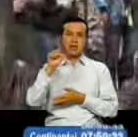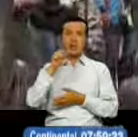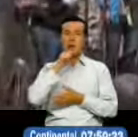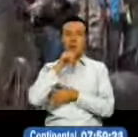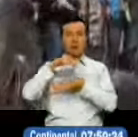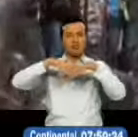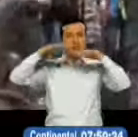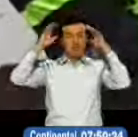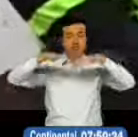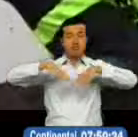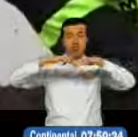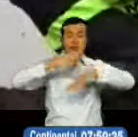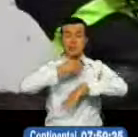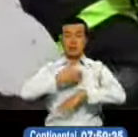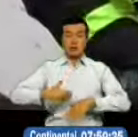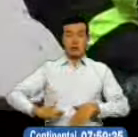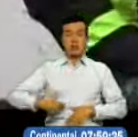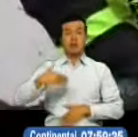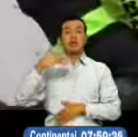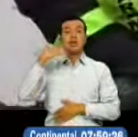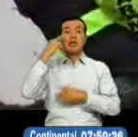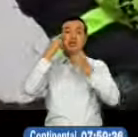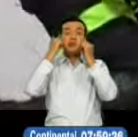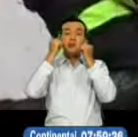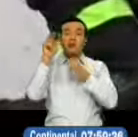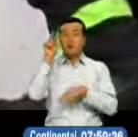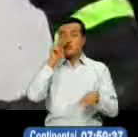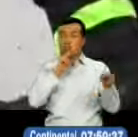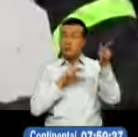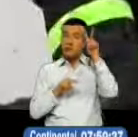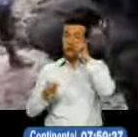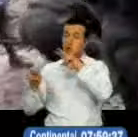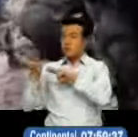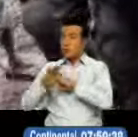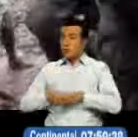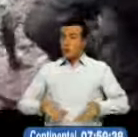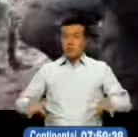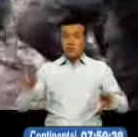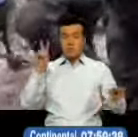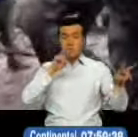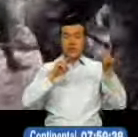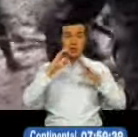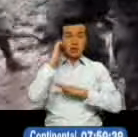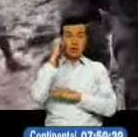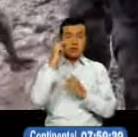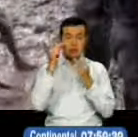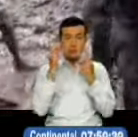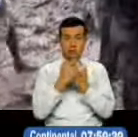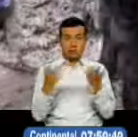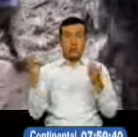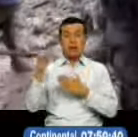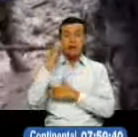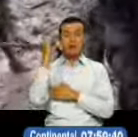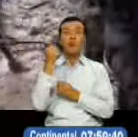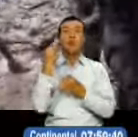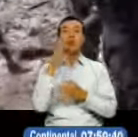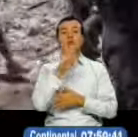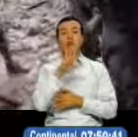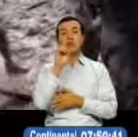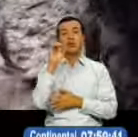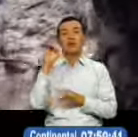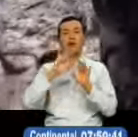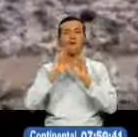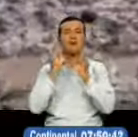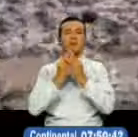intensas lluvias. El presidente Juan Manuel Santos recorrió las zonas que fueron declaradas en alerta máxima. La emergencia deja además 500